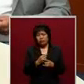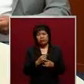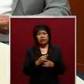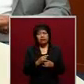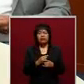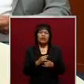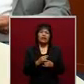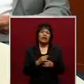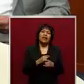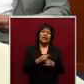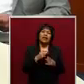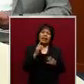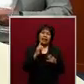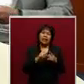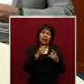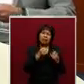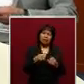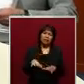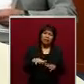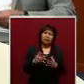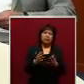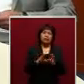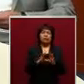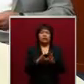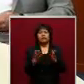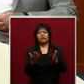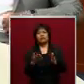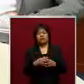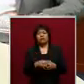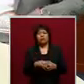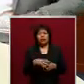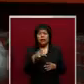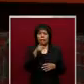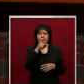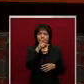el abandono escolar. ¿Cómo hacer? ¿Qué hacer ahí? Sí, y el